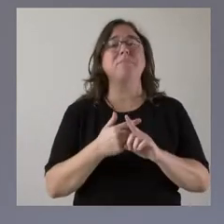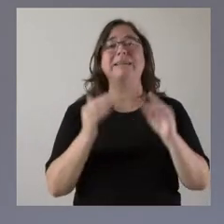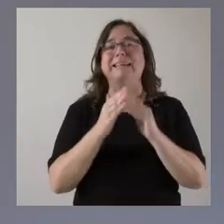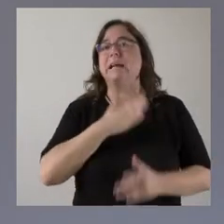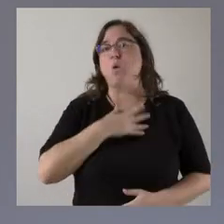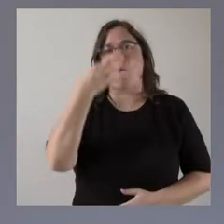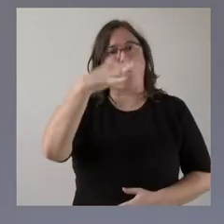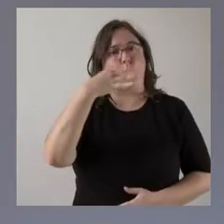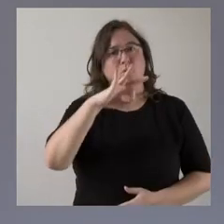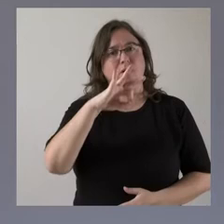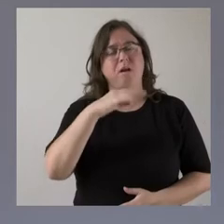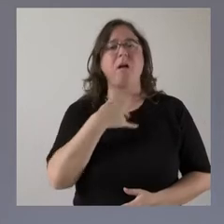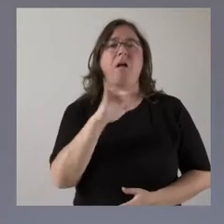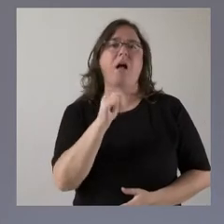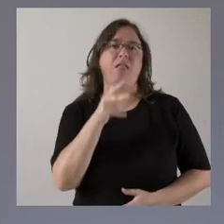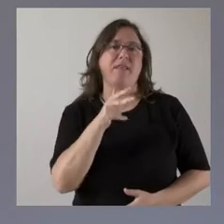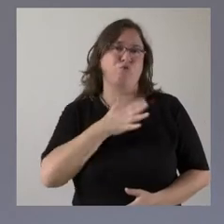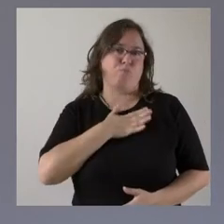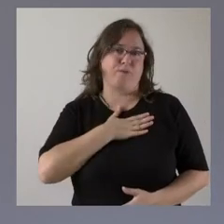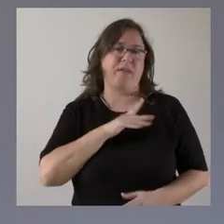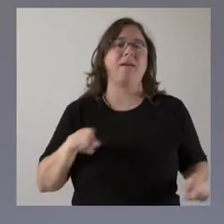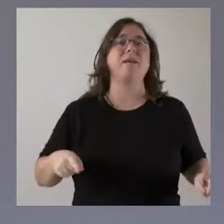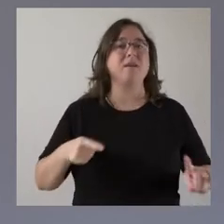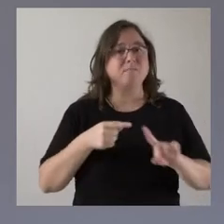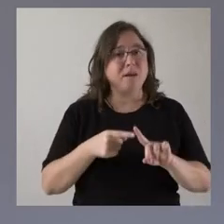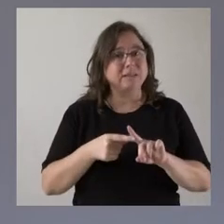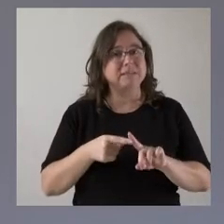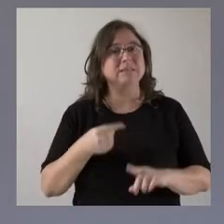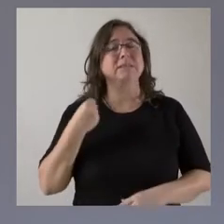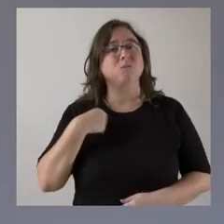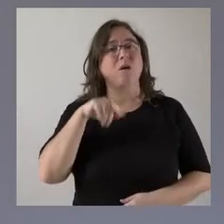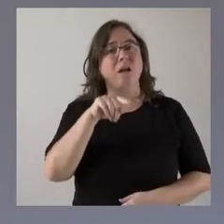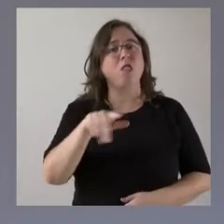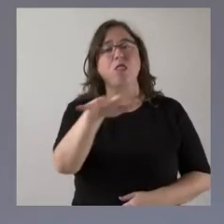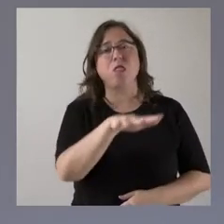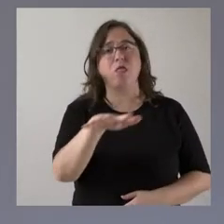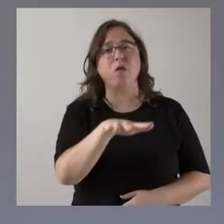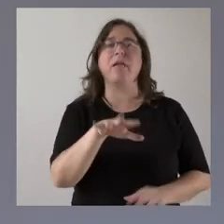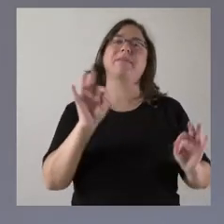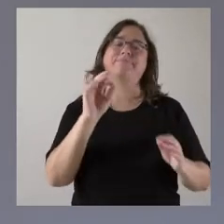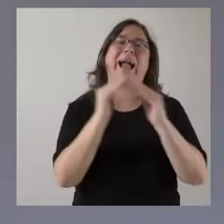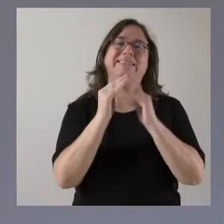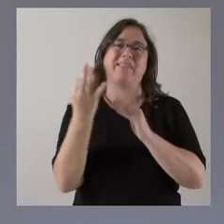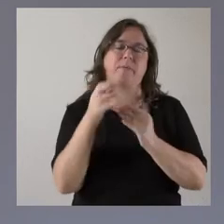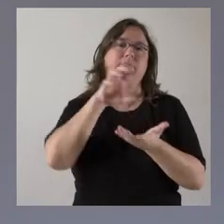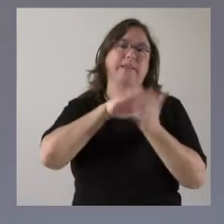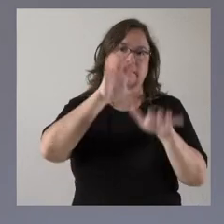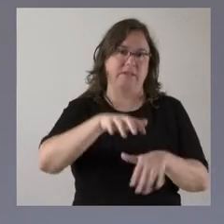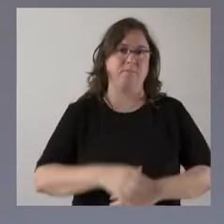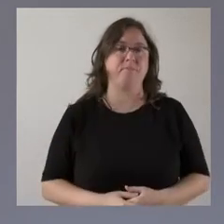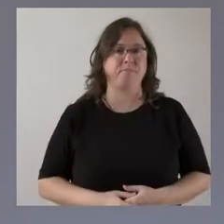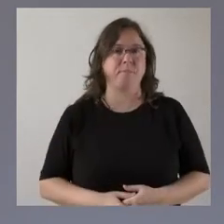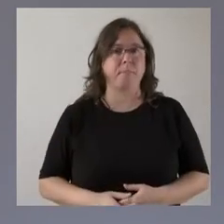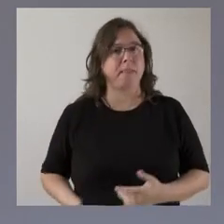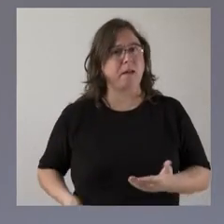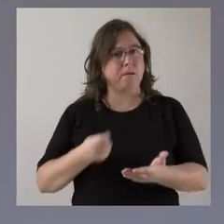sobre la que se ostenta un derecho de Propiedad y que ésta a su vez esté ubicada en Castilla y león la prestación